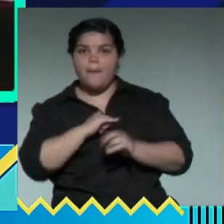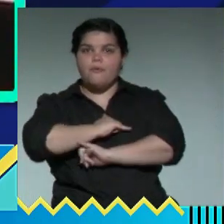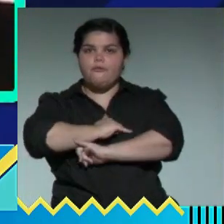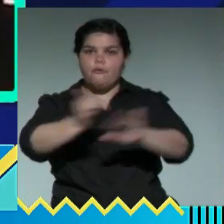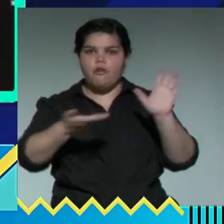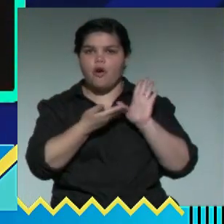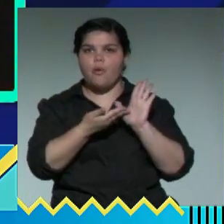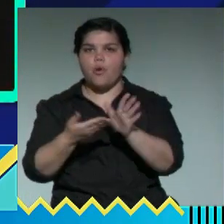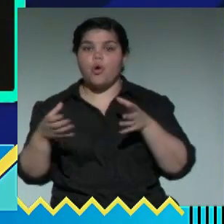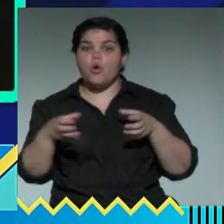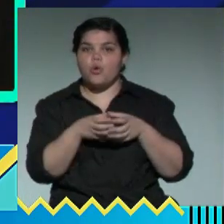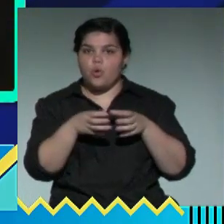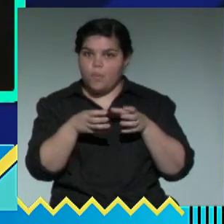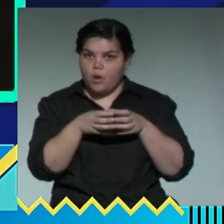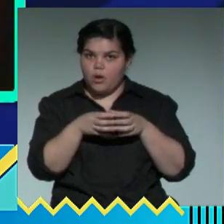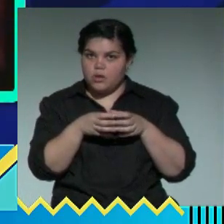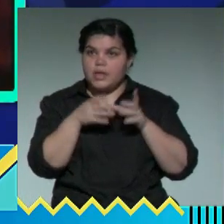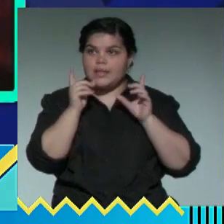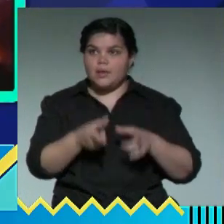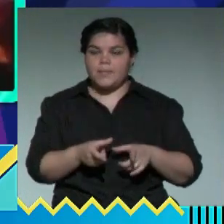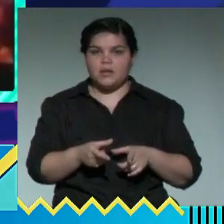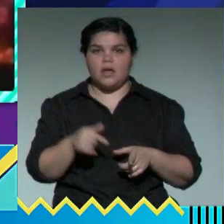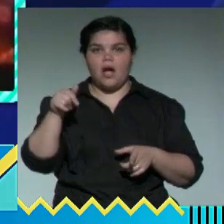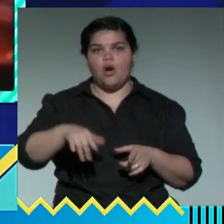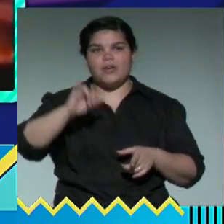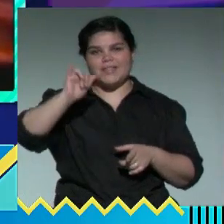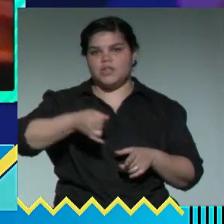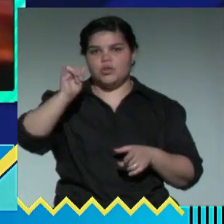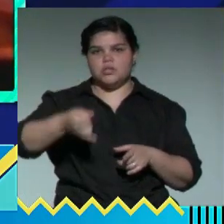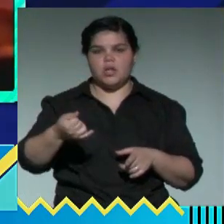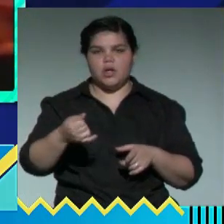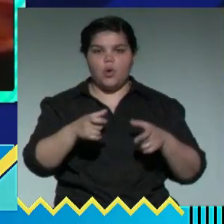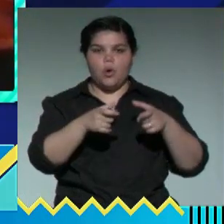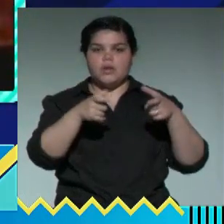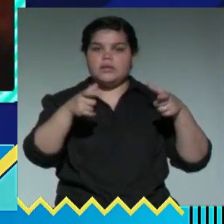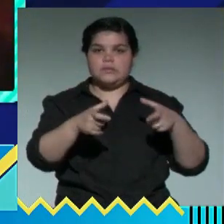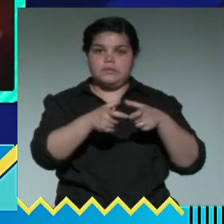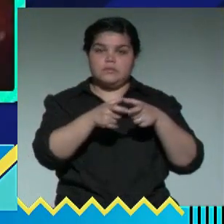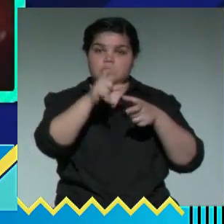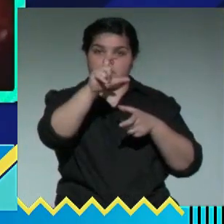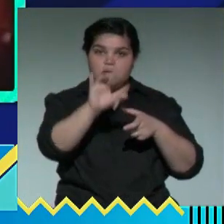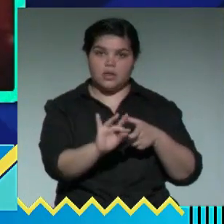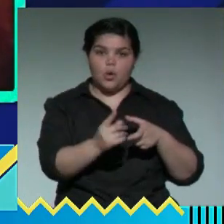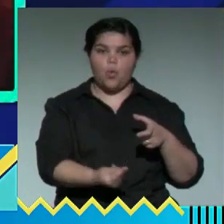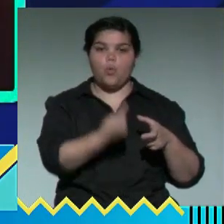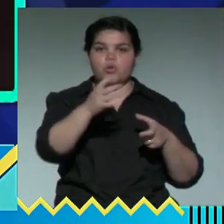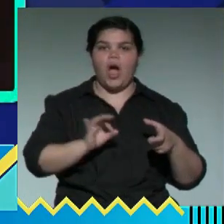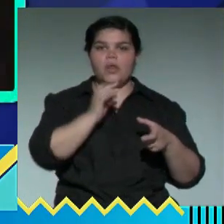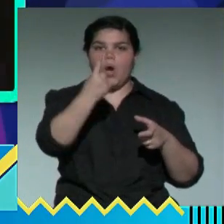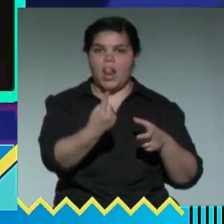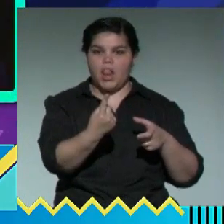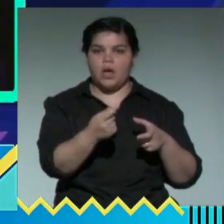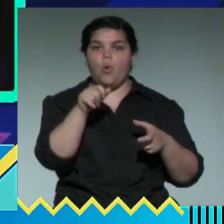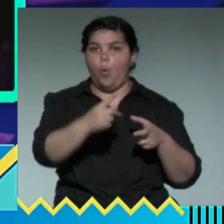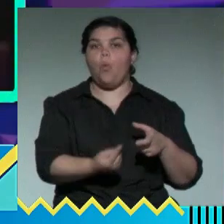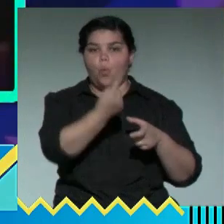el crecimiento iba mucho de la mano de un disco por año. Ahora es algo impensable. Bueno, dividido saca disco cada 8 años, ¿entendés? O sea,